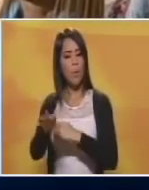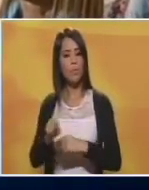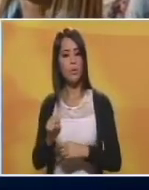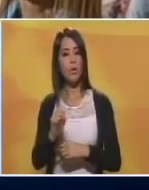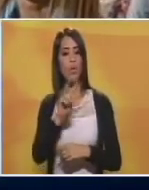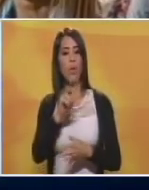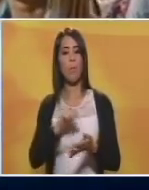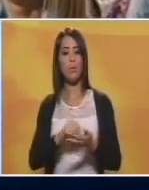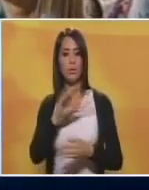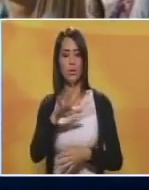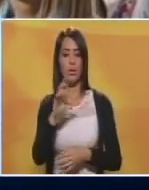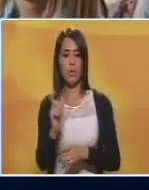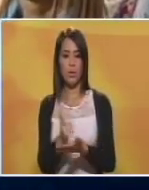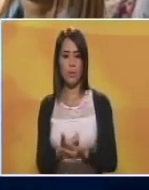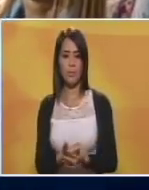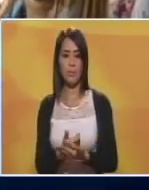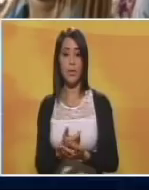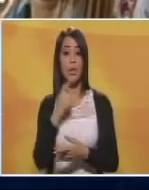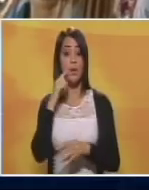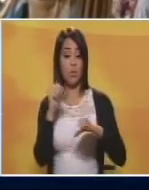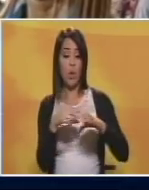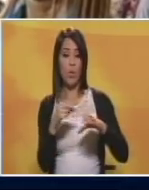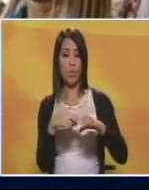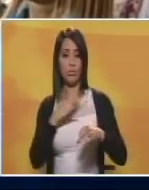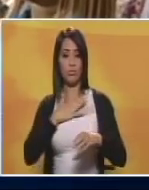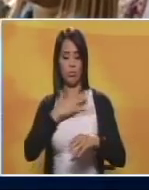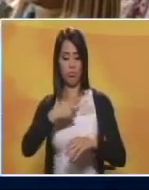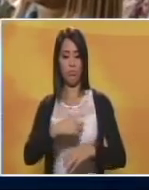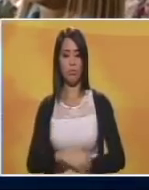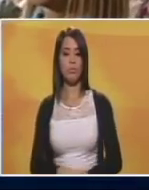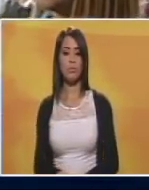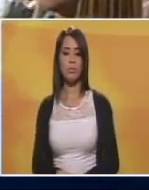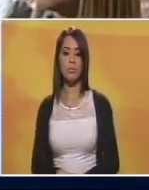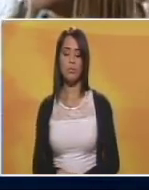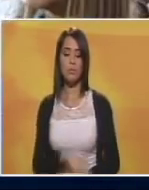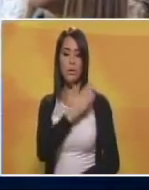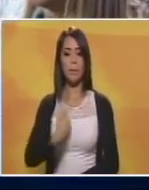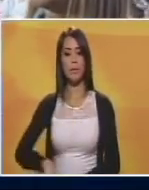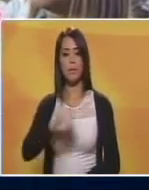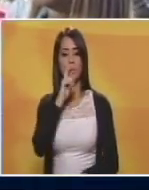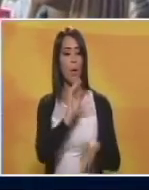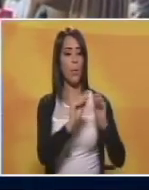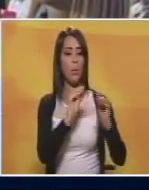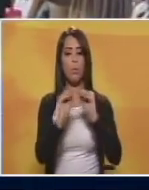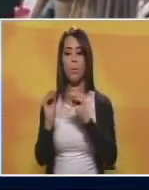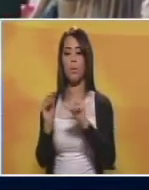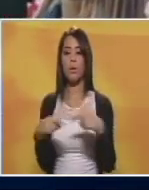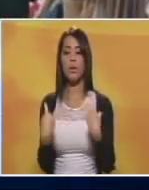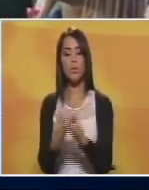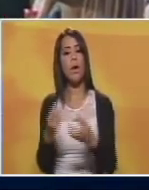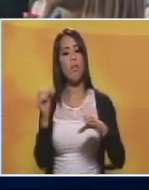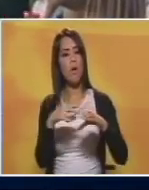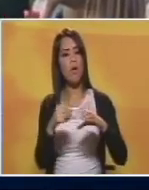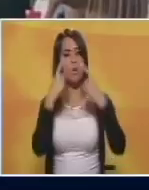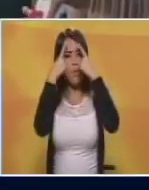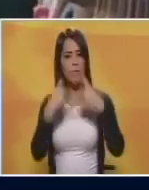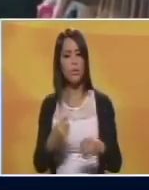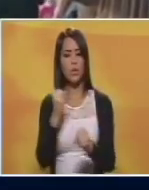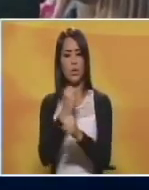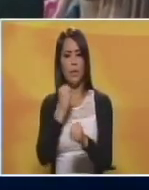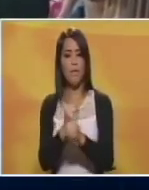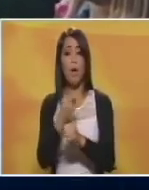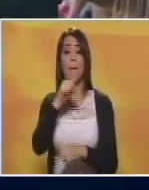de 2.5 gramos. Estos son nuestros ahorros. El jefe de Estado reiteró su llamado a las cajas de ahorros profesionales,